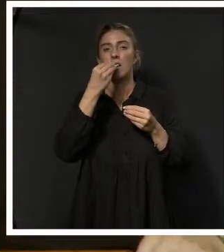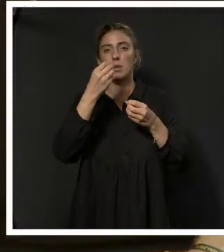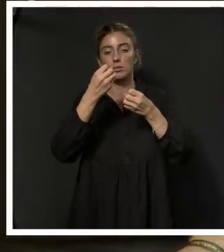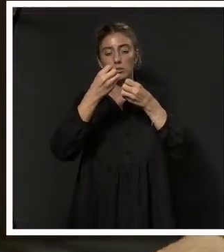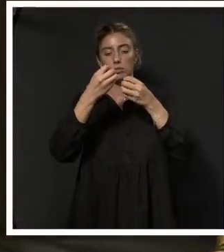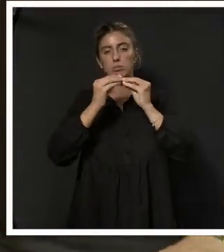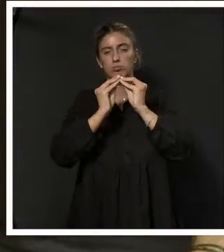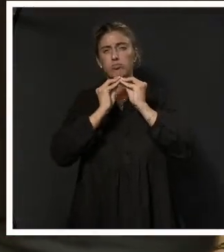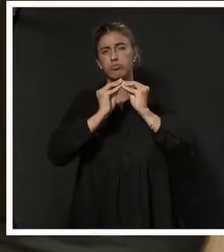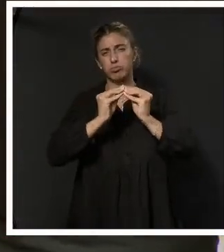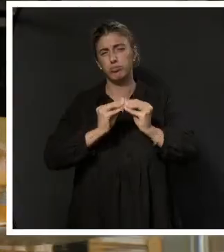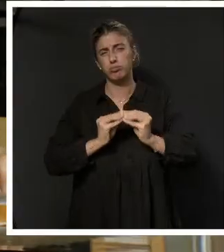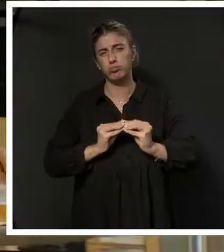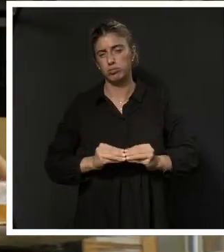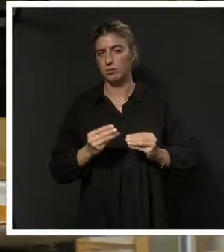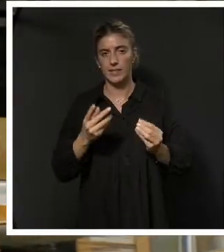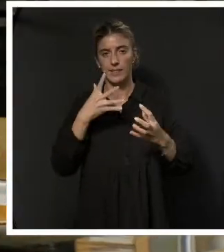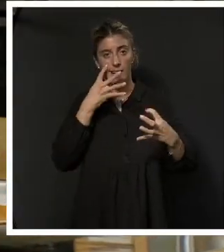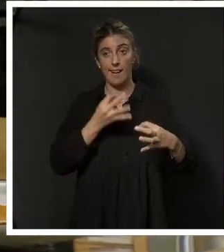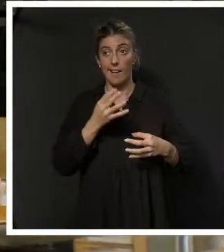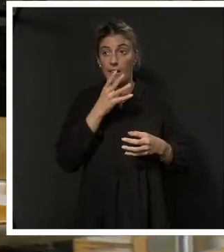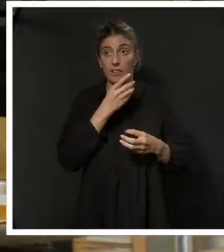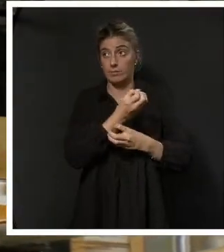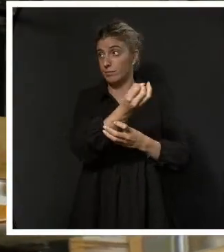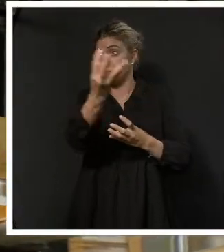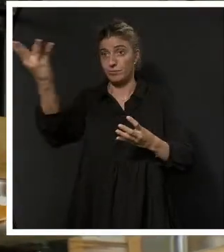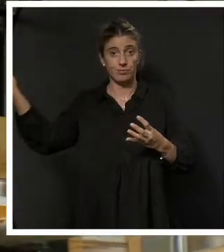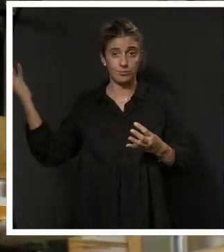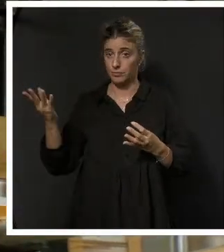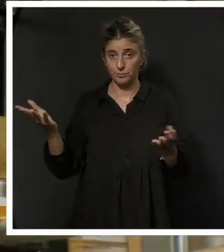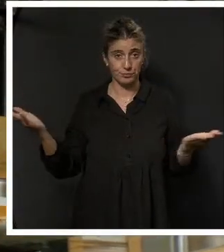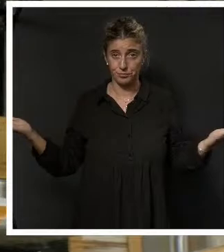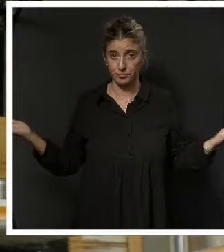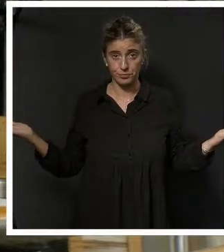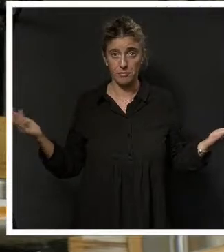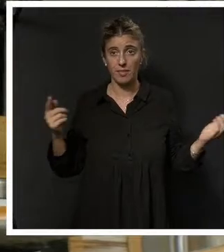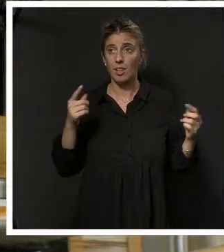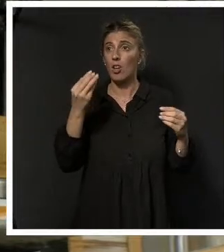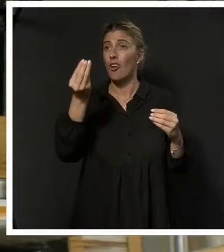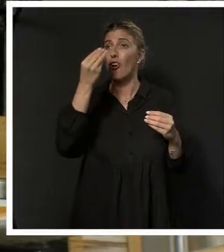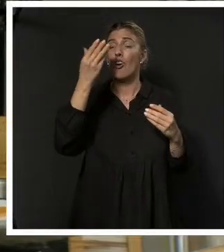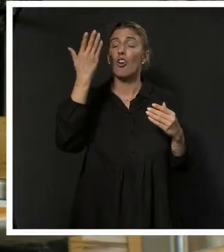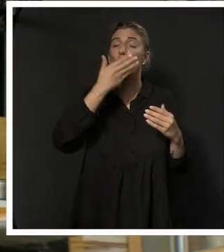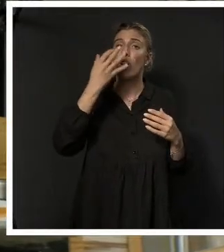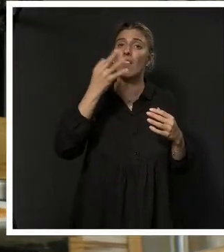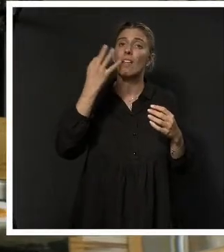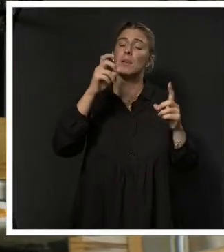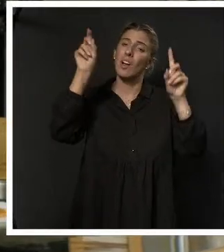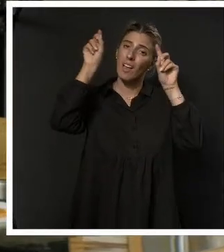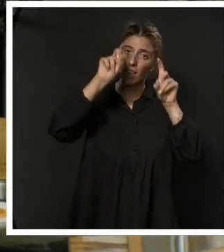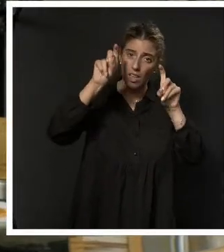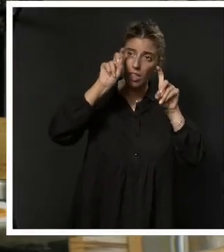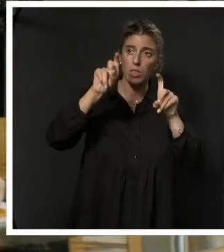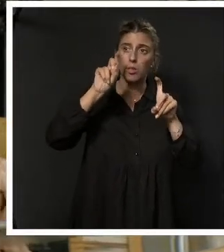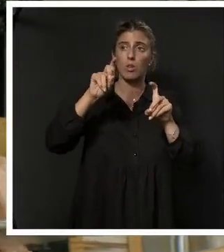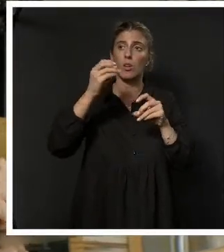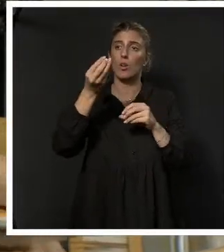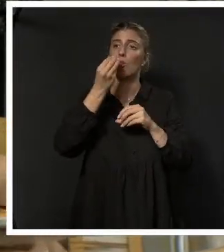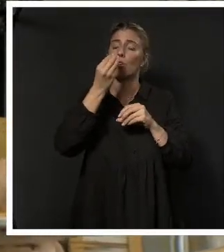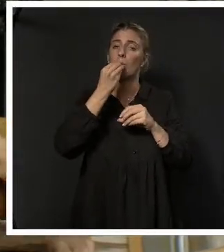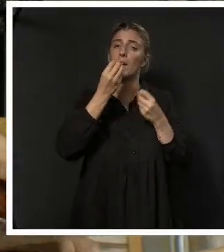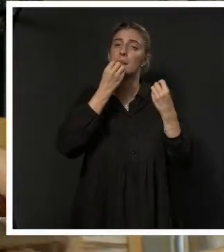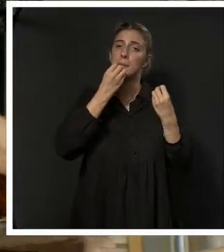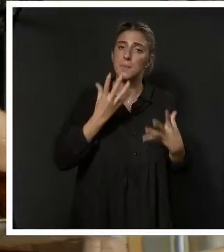un tema no pero son una realidad están por todos los lados Yo pienso que desde los colegios hay que educar o comer